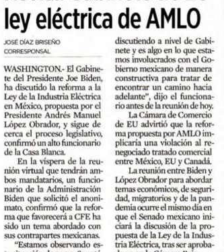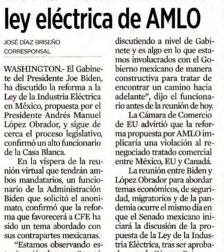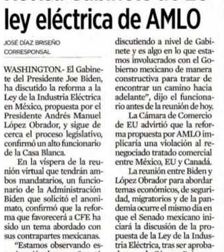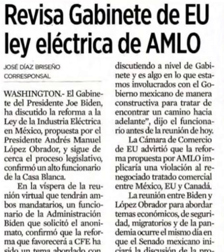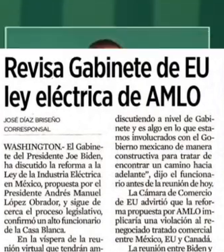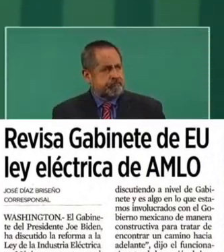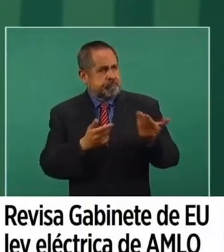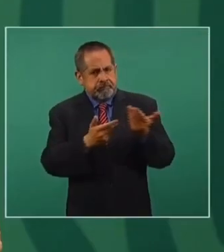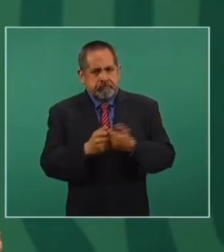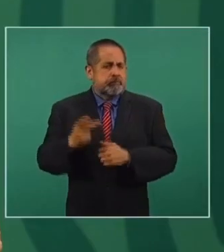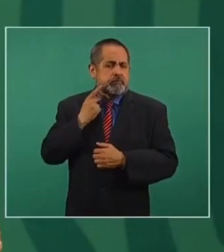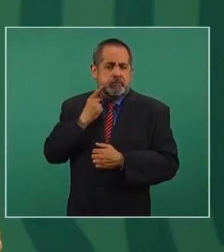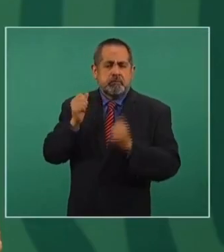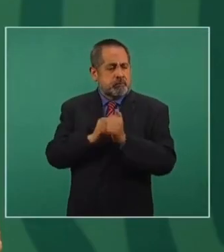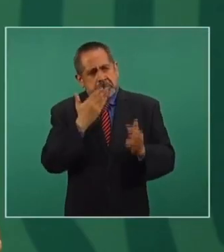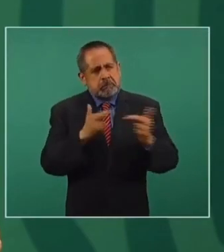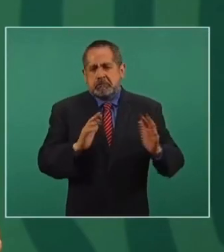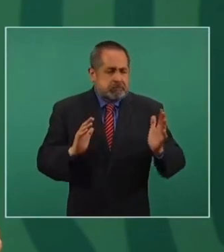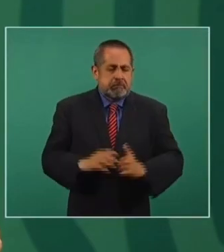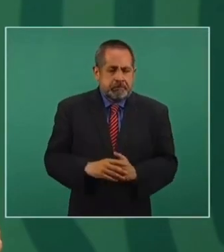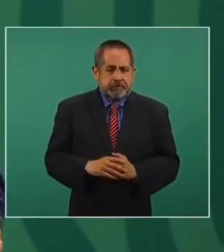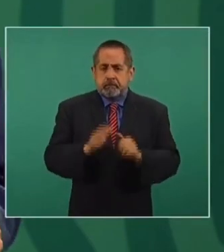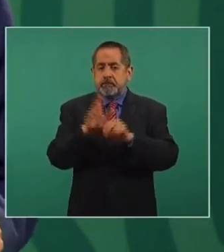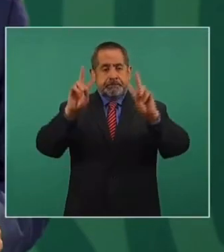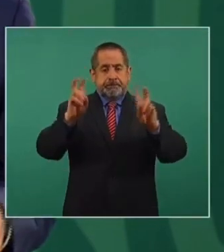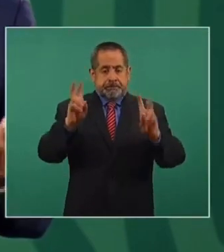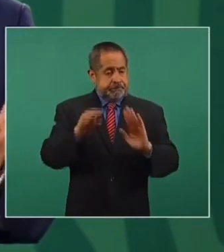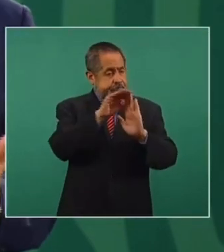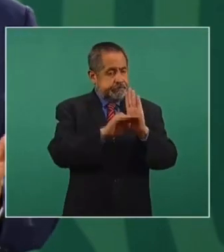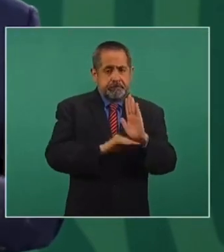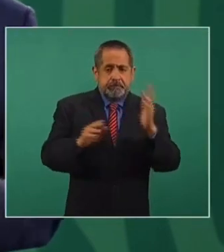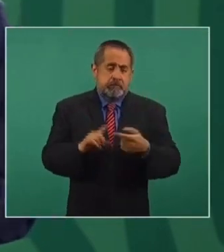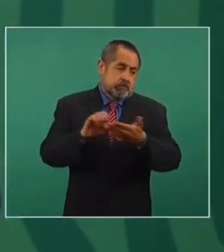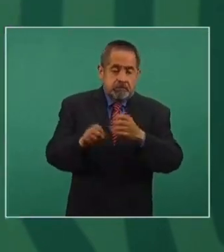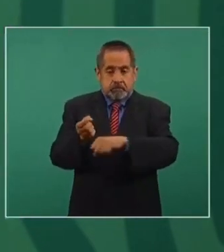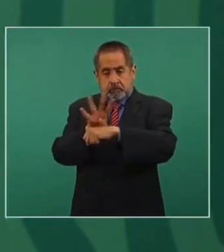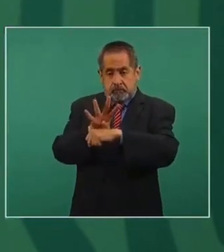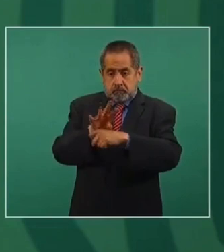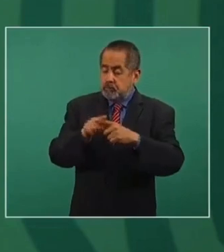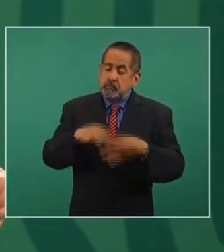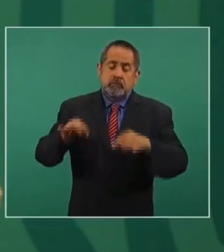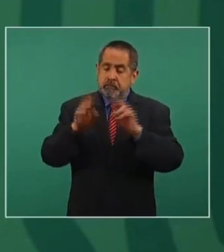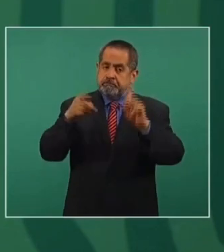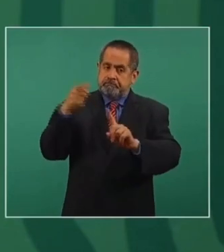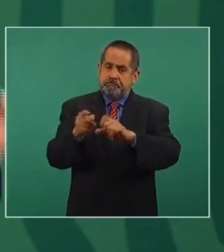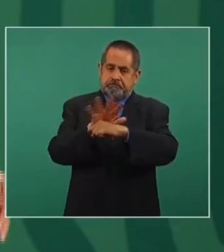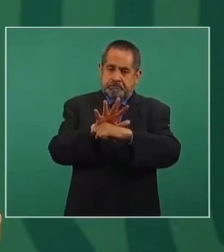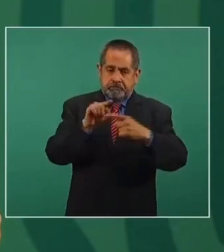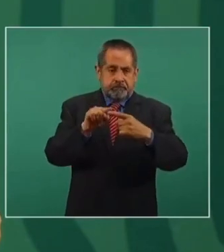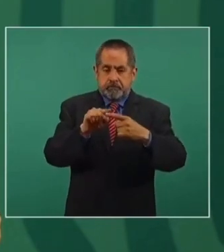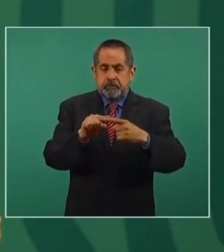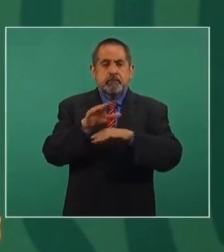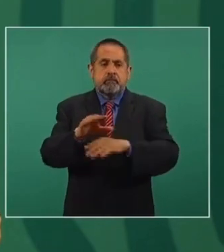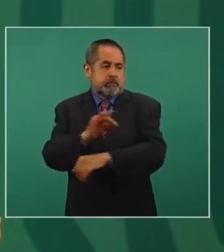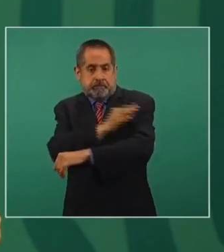amistad, una política de buena vecindad. Entonces los temas, pues COVID, a nosotros nos importa, sobre todo lo de la